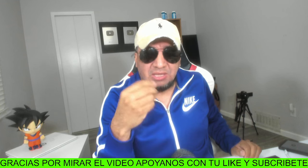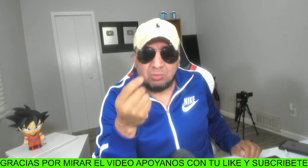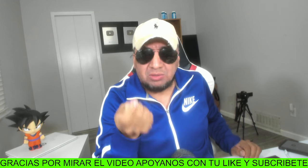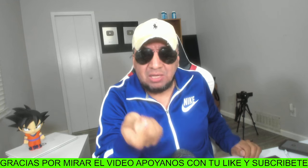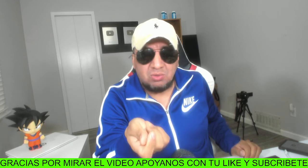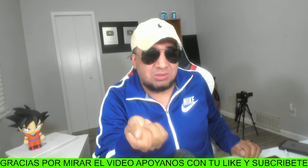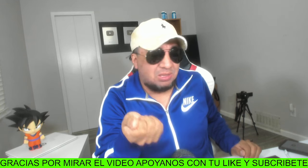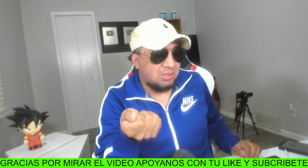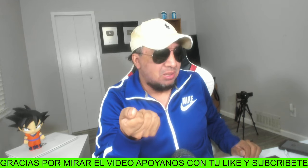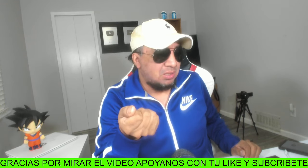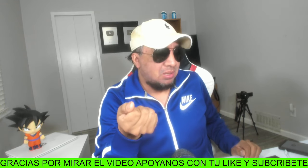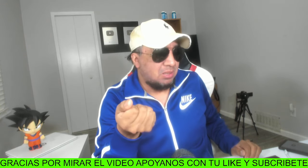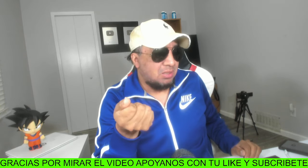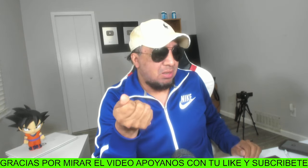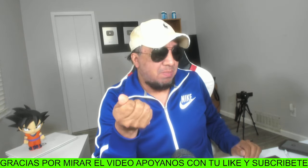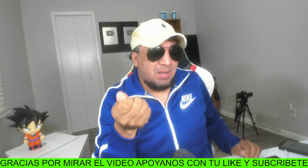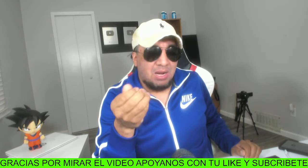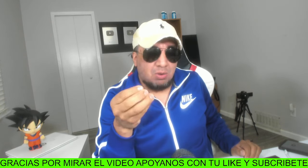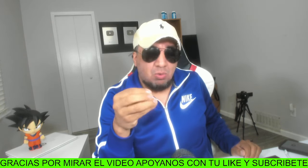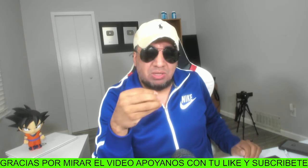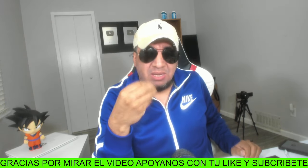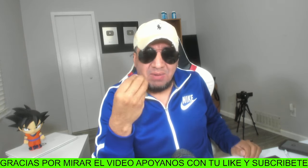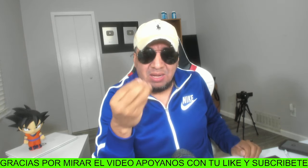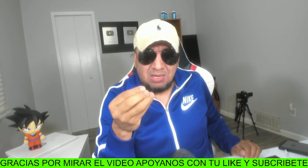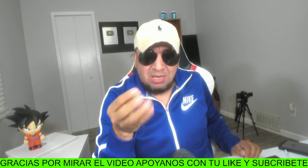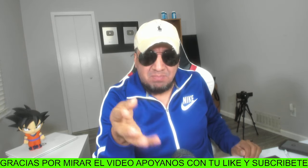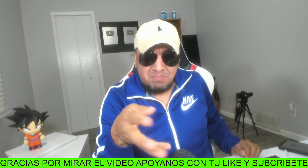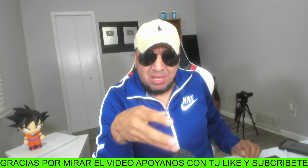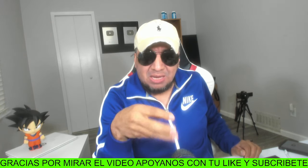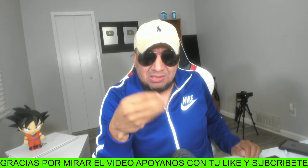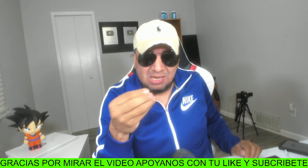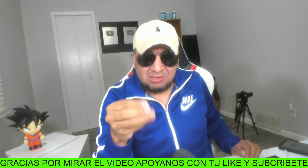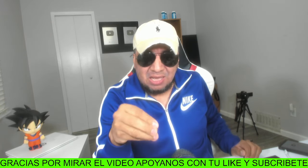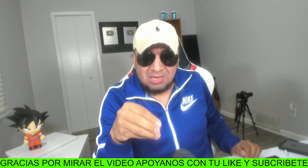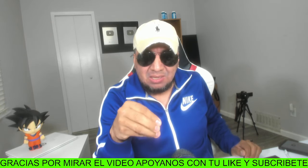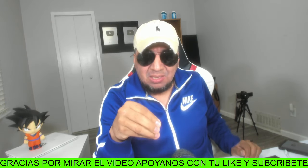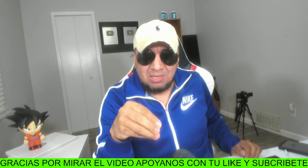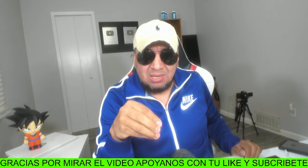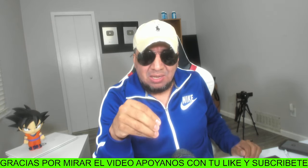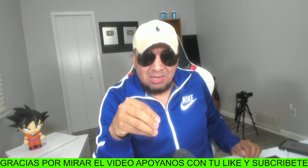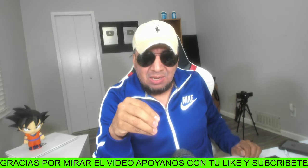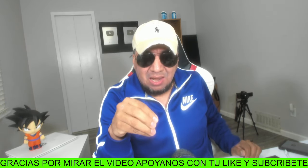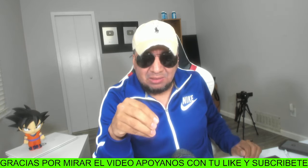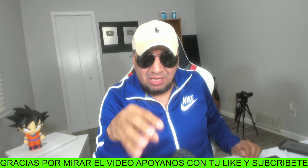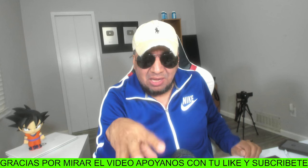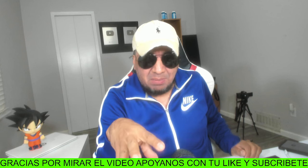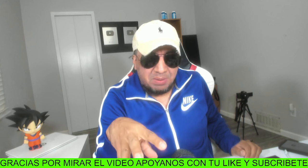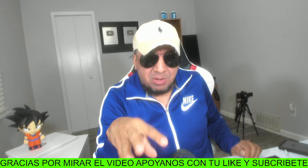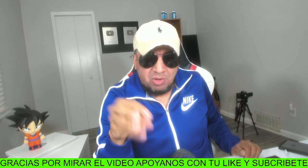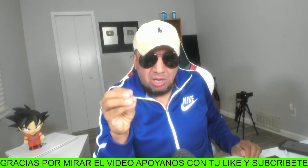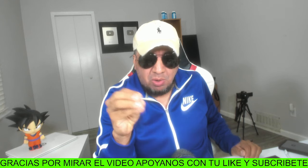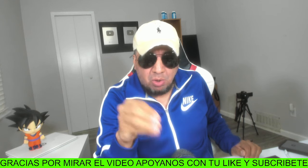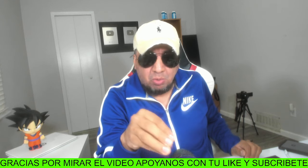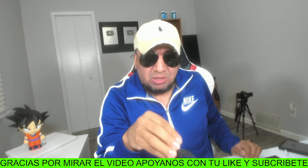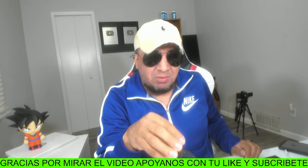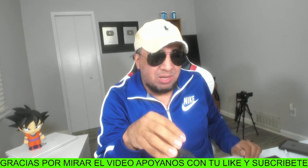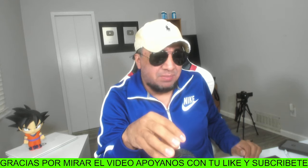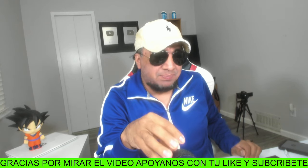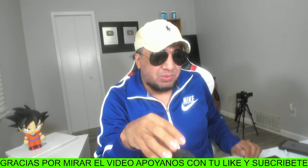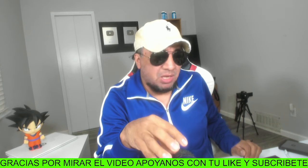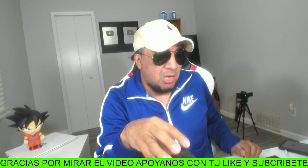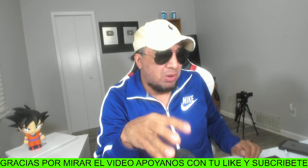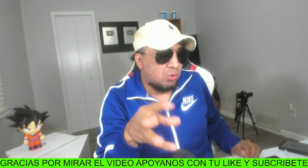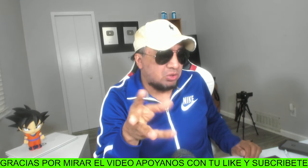matado endeudándose para cultivar, limpiar, tratar la tierra primero y luego